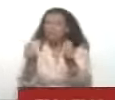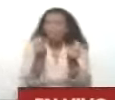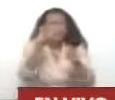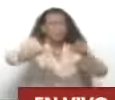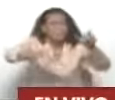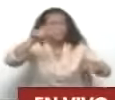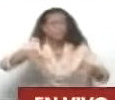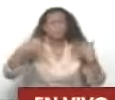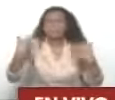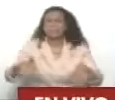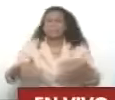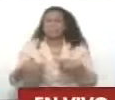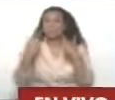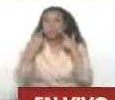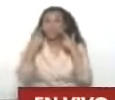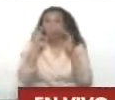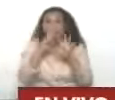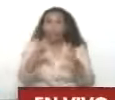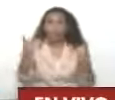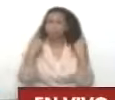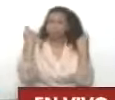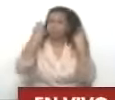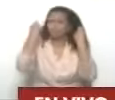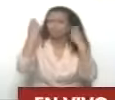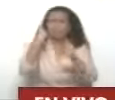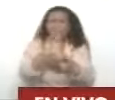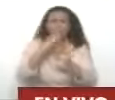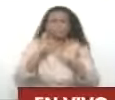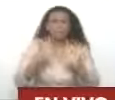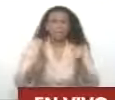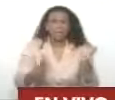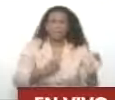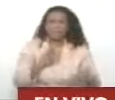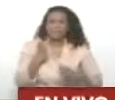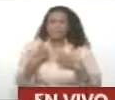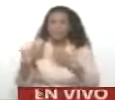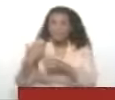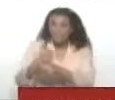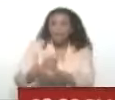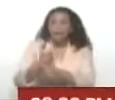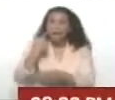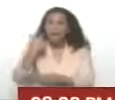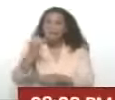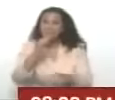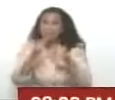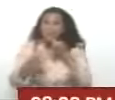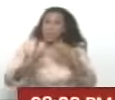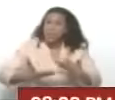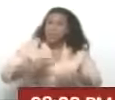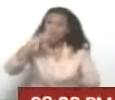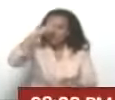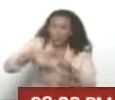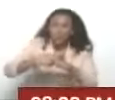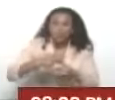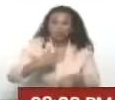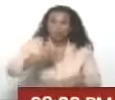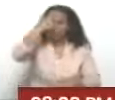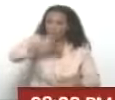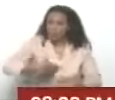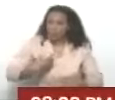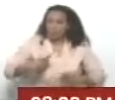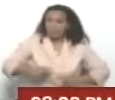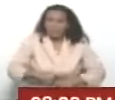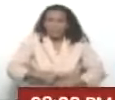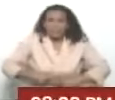De verdad, fue una gran jornada, muy emotiva, muy esperanzadora. Yo estaba muy asustado, presidente, hasta esta mañana